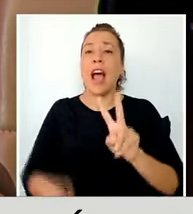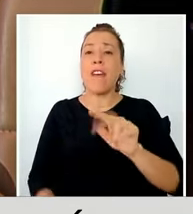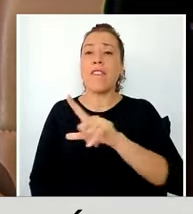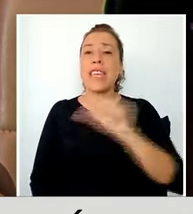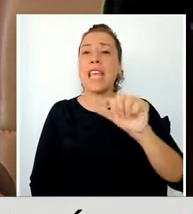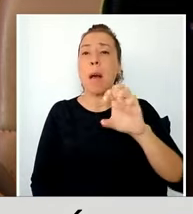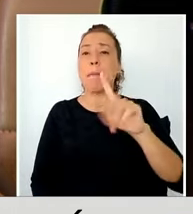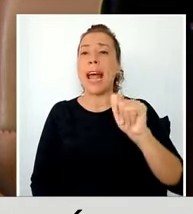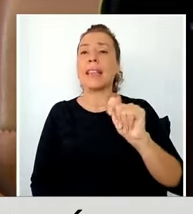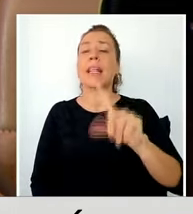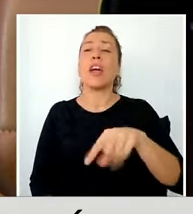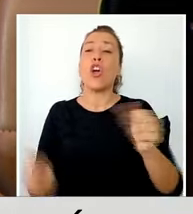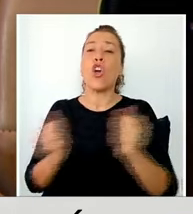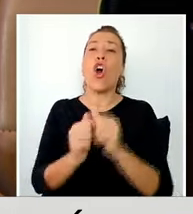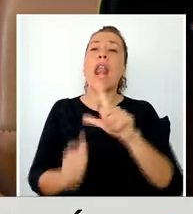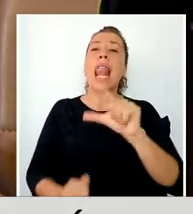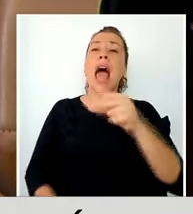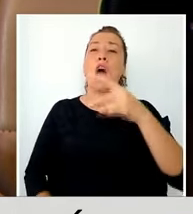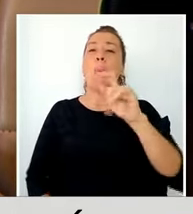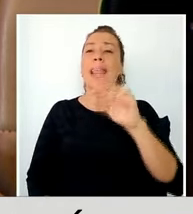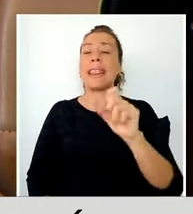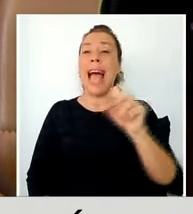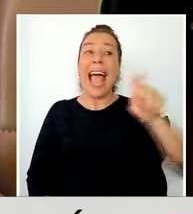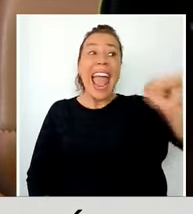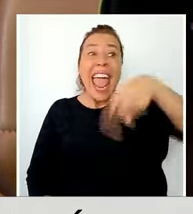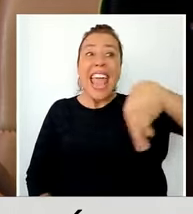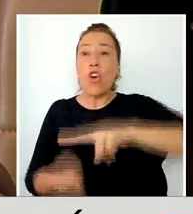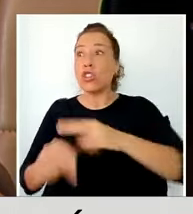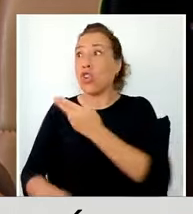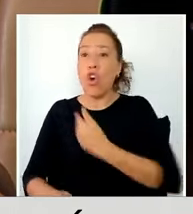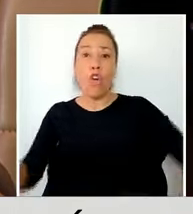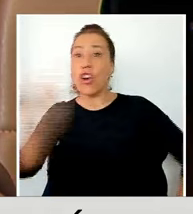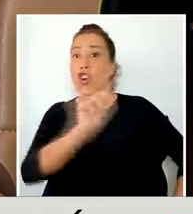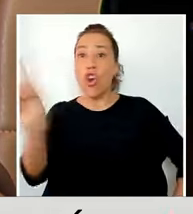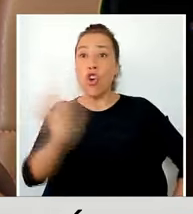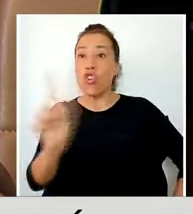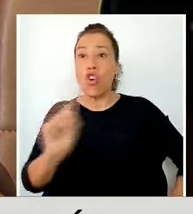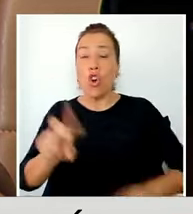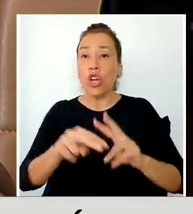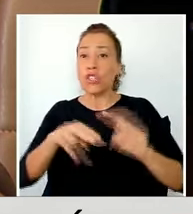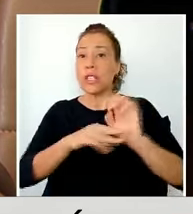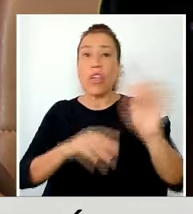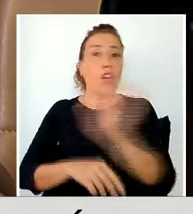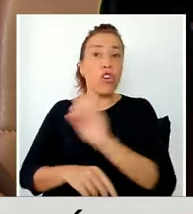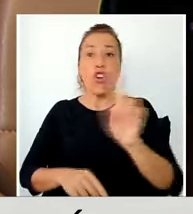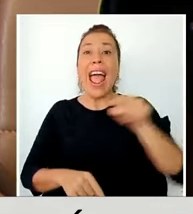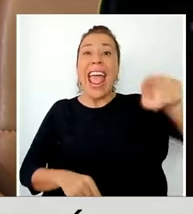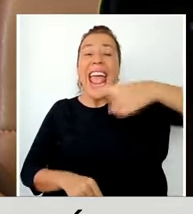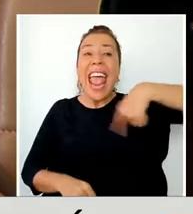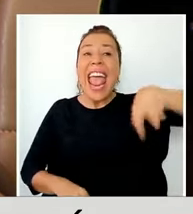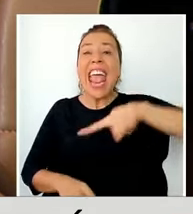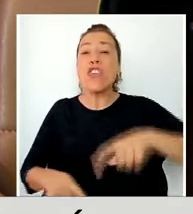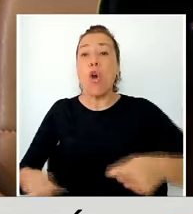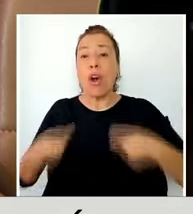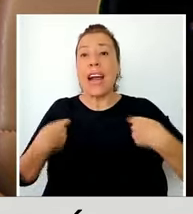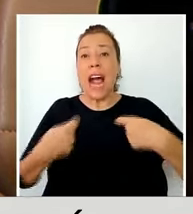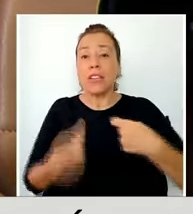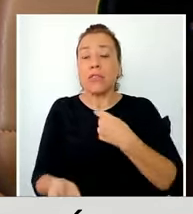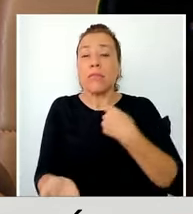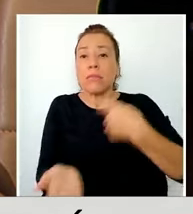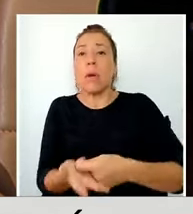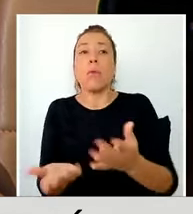huerta ellos lo hicieron No lo hizo gobierno no lo hizo el estado ellos asumieron el abandono en que estaban